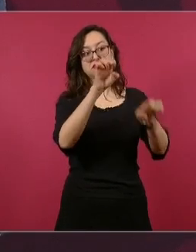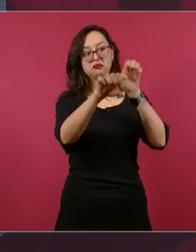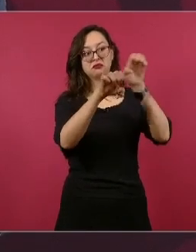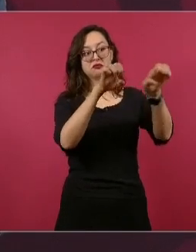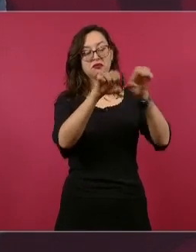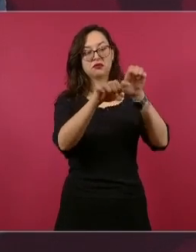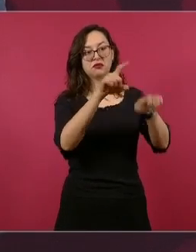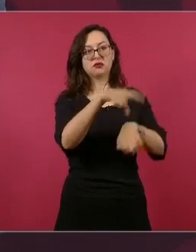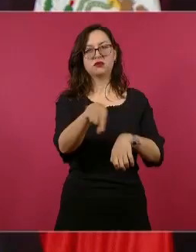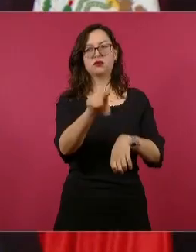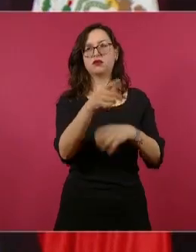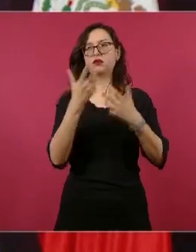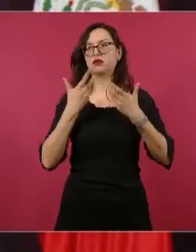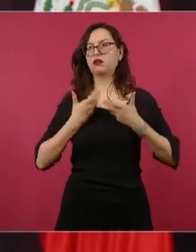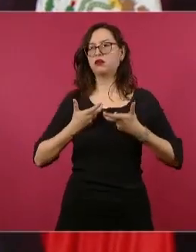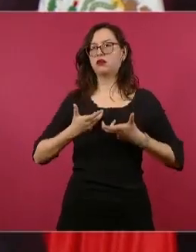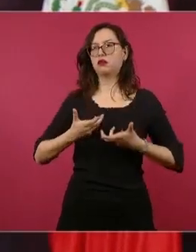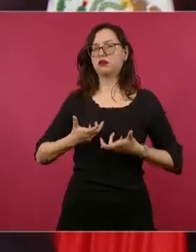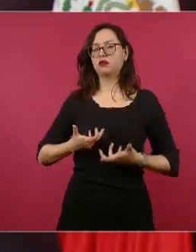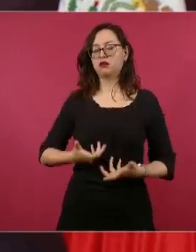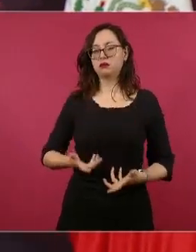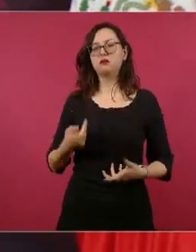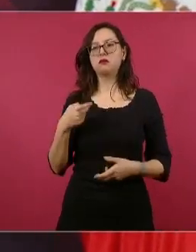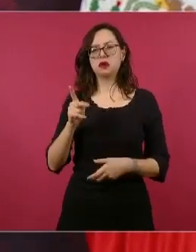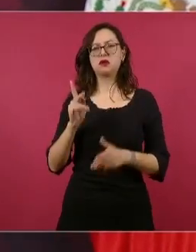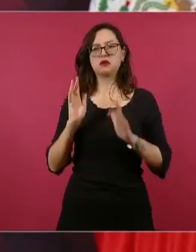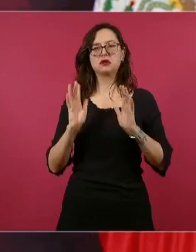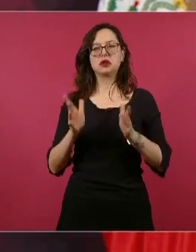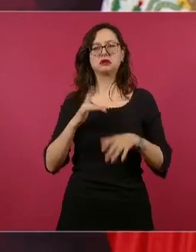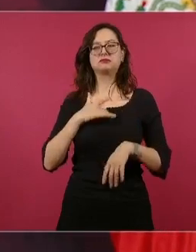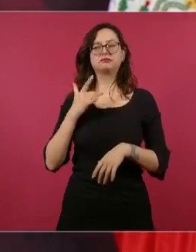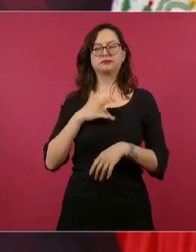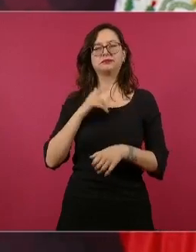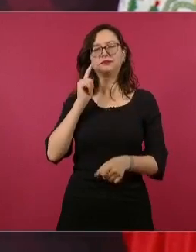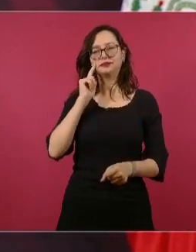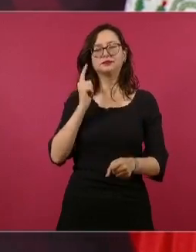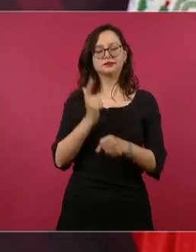y están más tranquilos